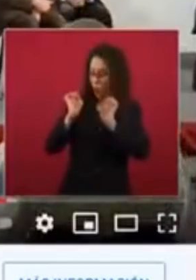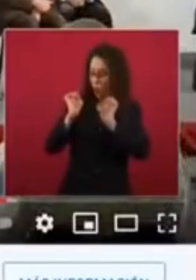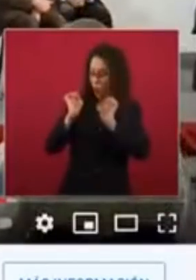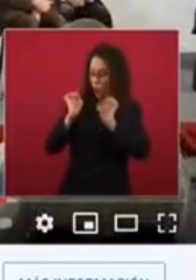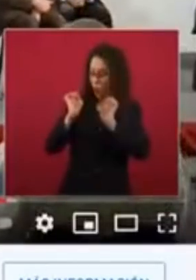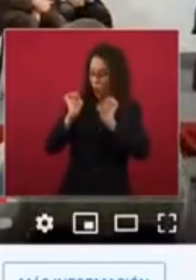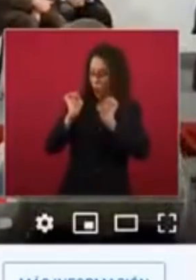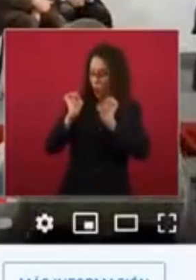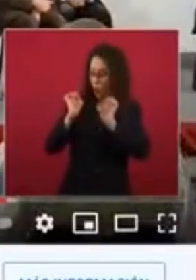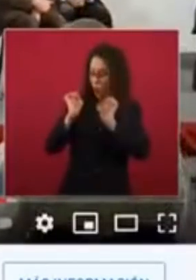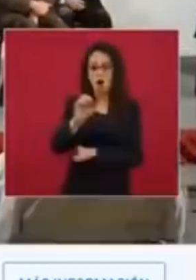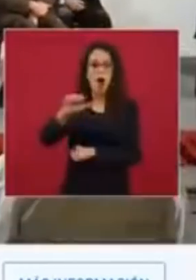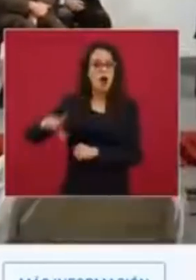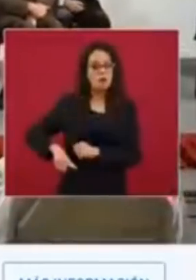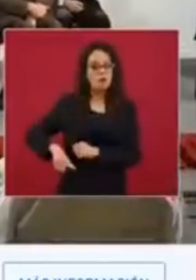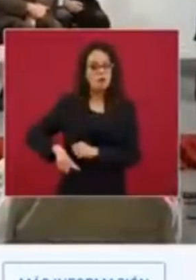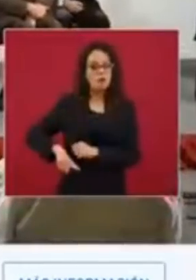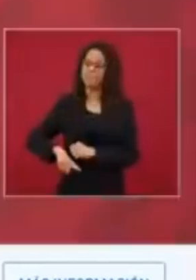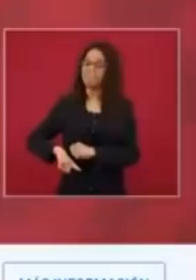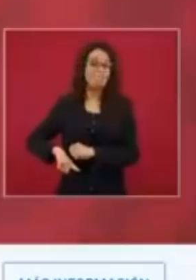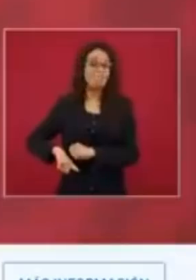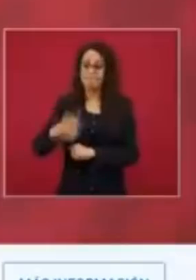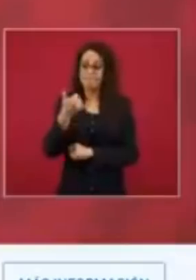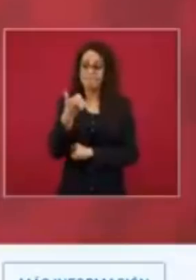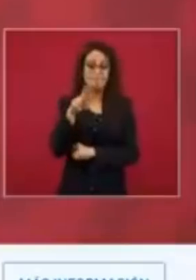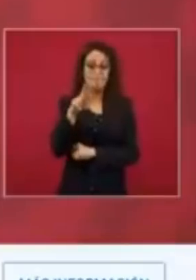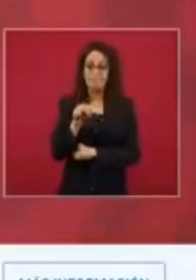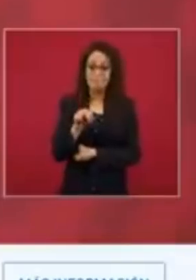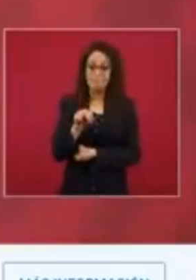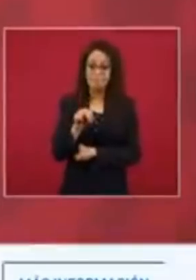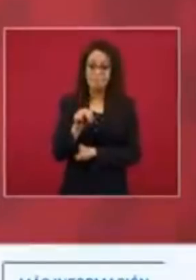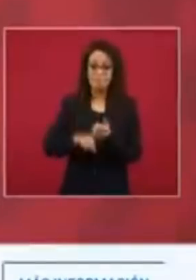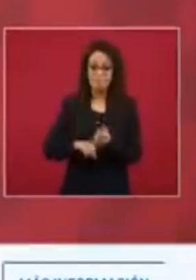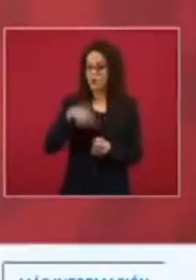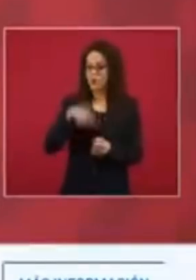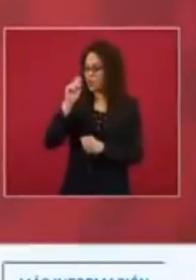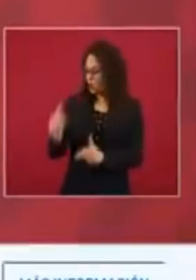como ya no pueden hacer los jugosos negocios que hacían al amparo del poder público,